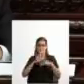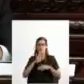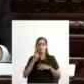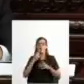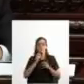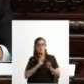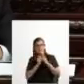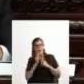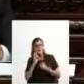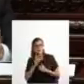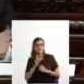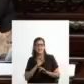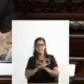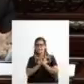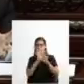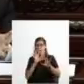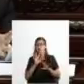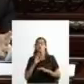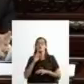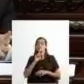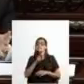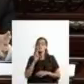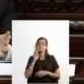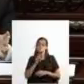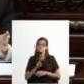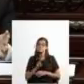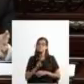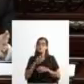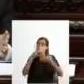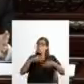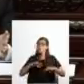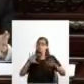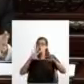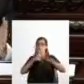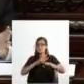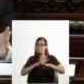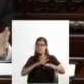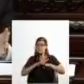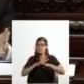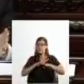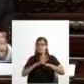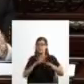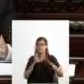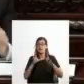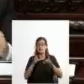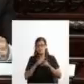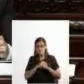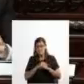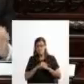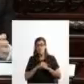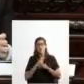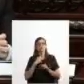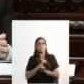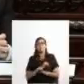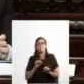mueven los mercados. Y fíjense qué coincidencia. Terminábamos. No se puede